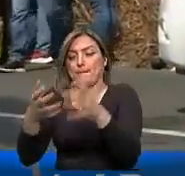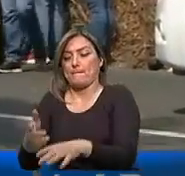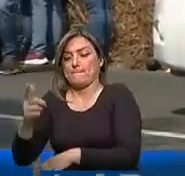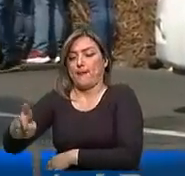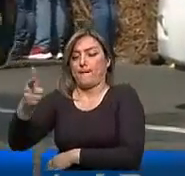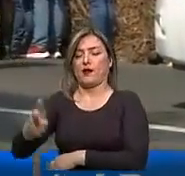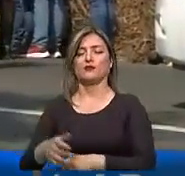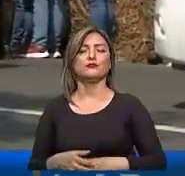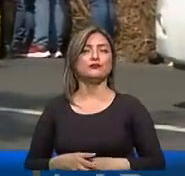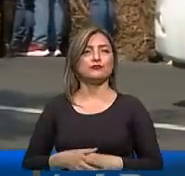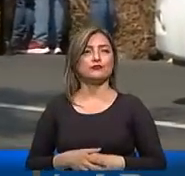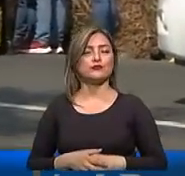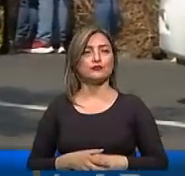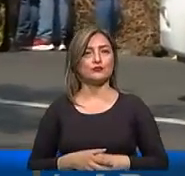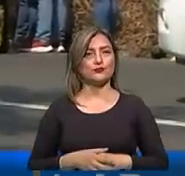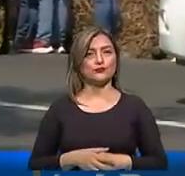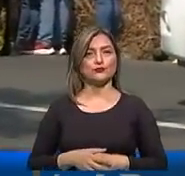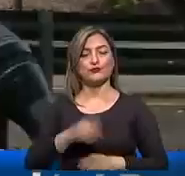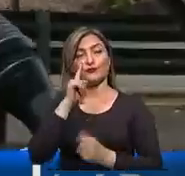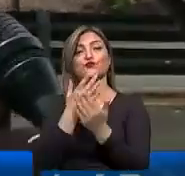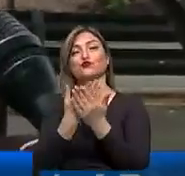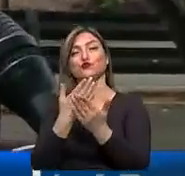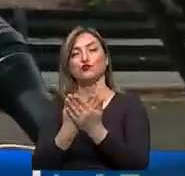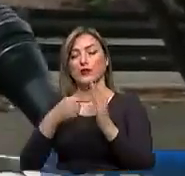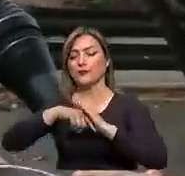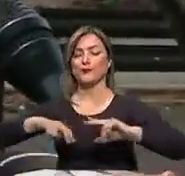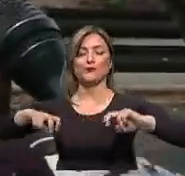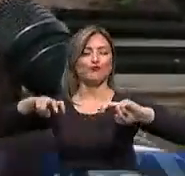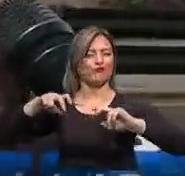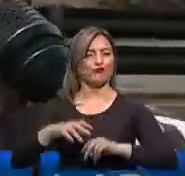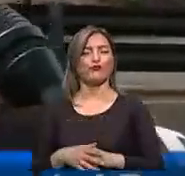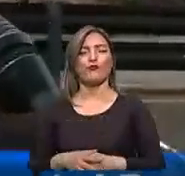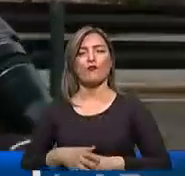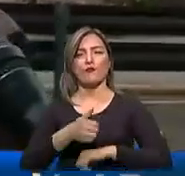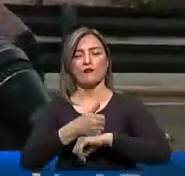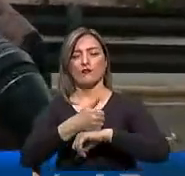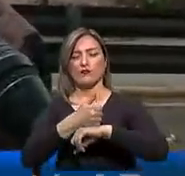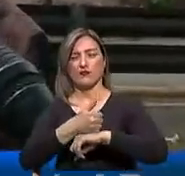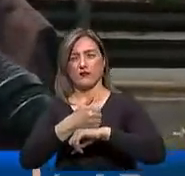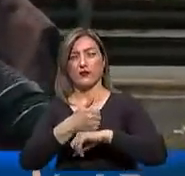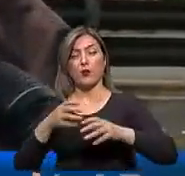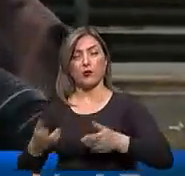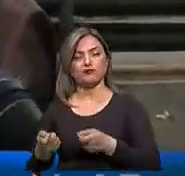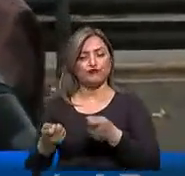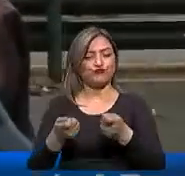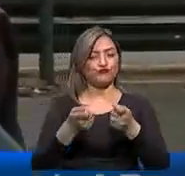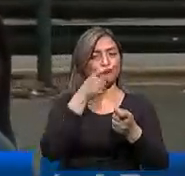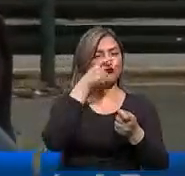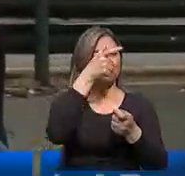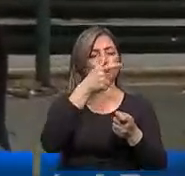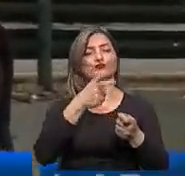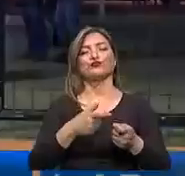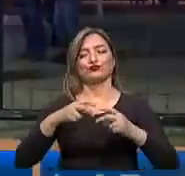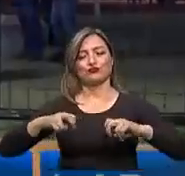se localizaron varios indicios que van a ser ingresados al laboratorio de criminalística para poner a órdenes de la fiscalía y posterior que se realicen las